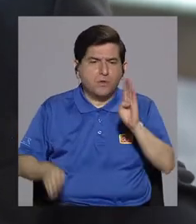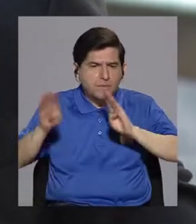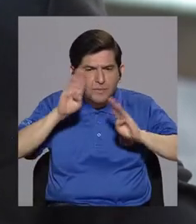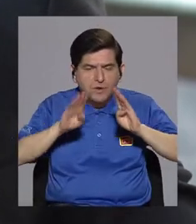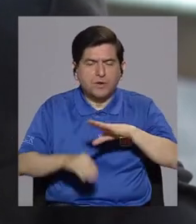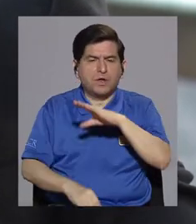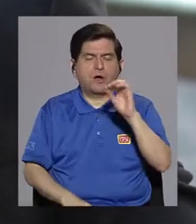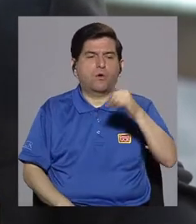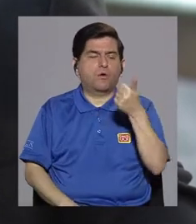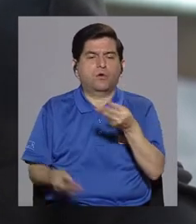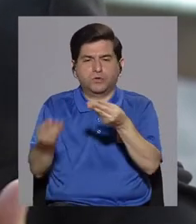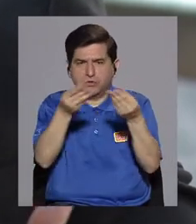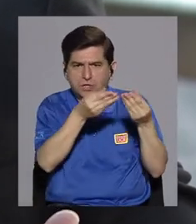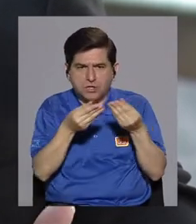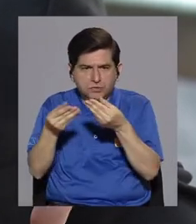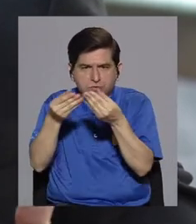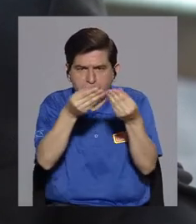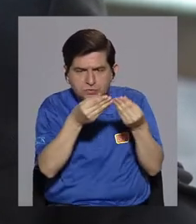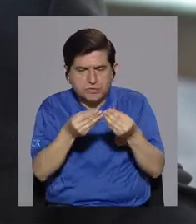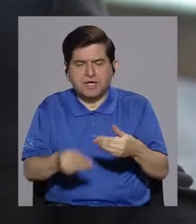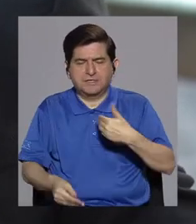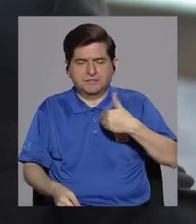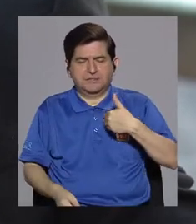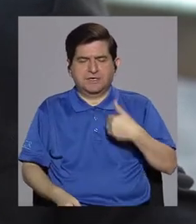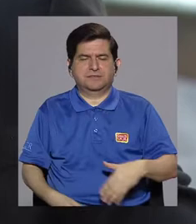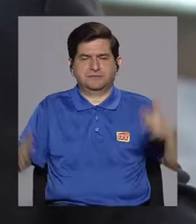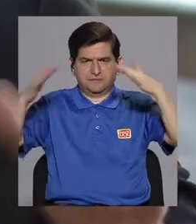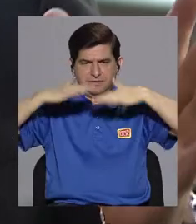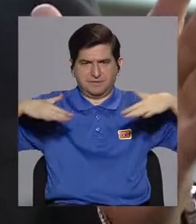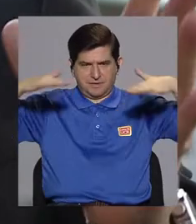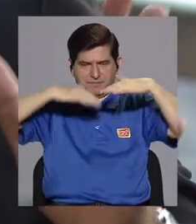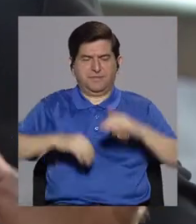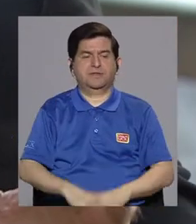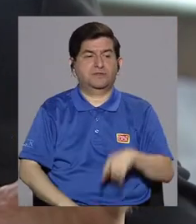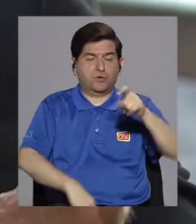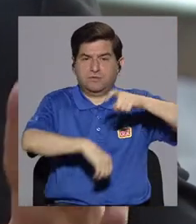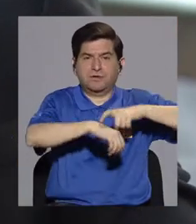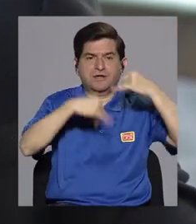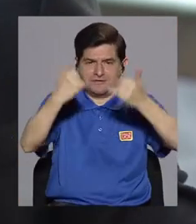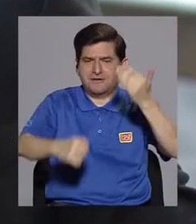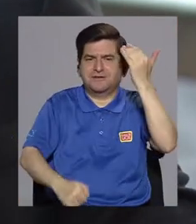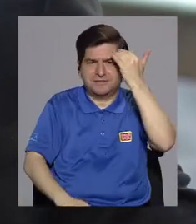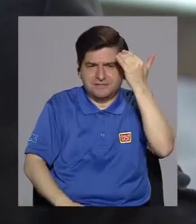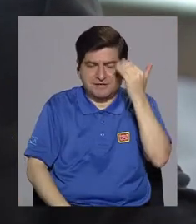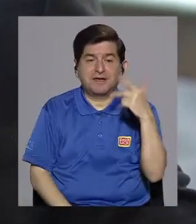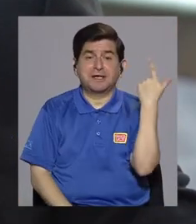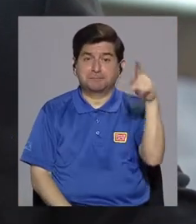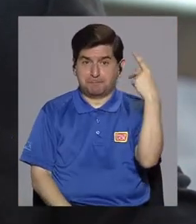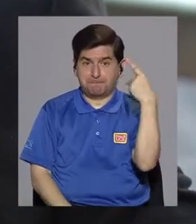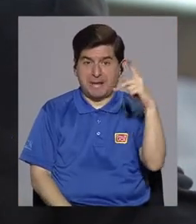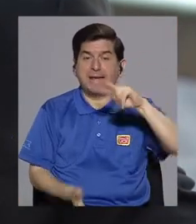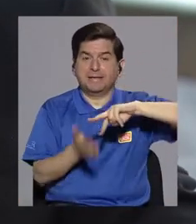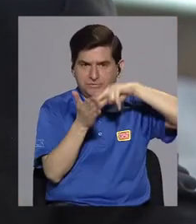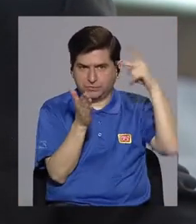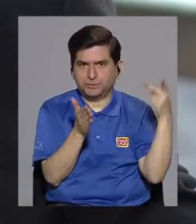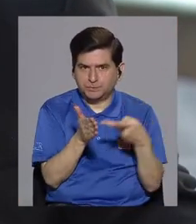digamos, elementos, sustancias, compuestos que están en el ambiente, que desde aquel entonces ya se conocían como